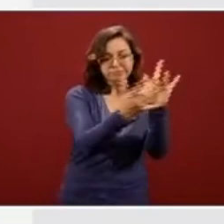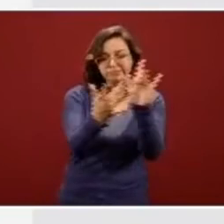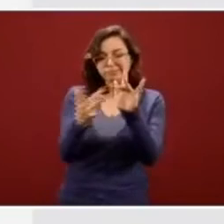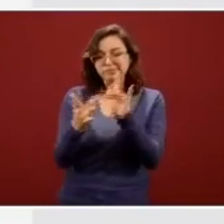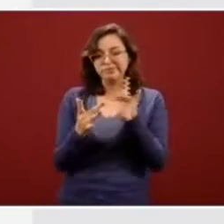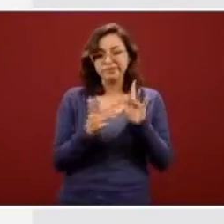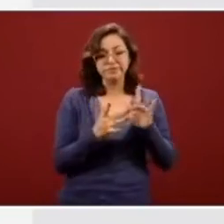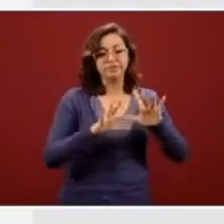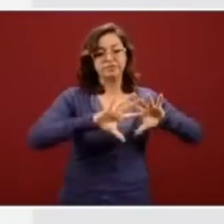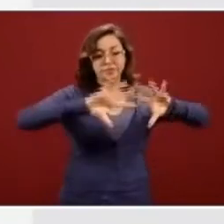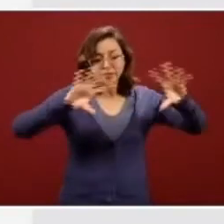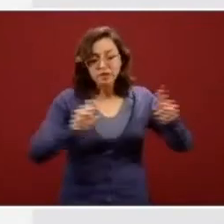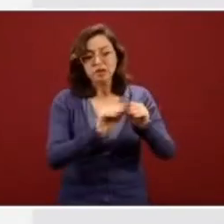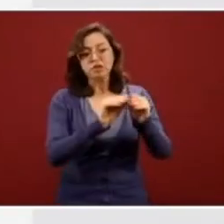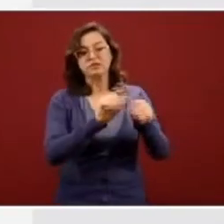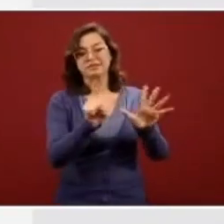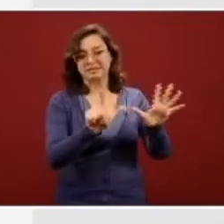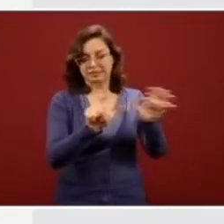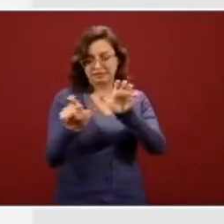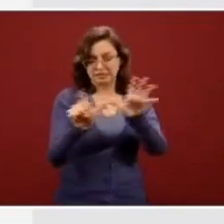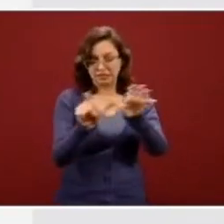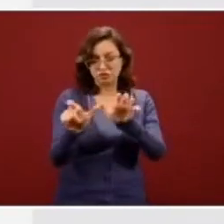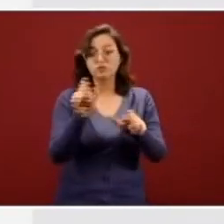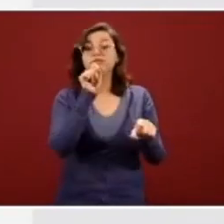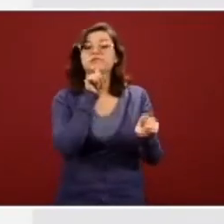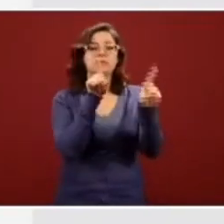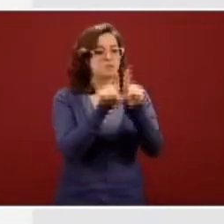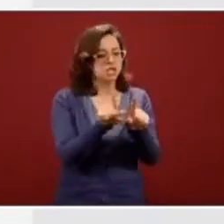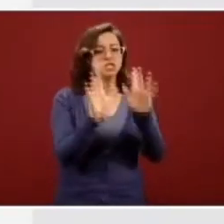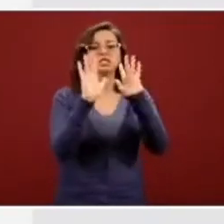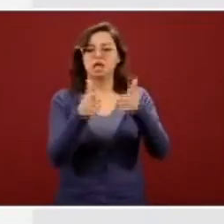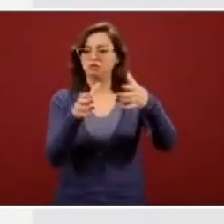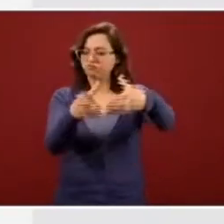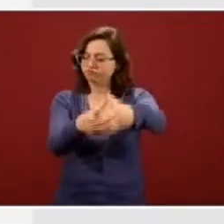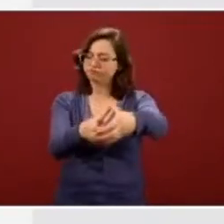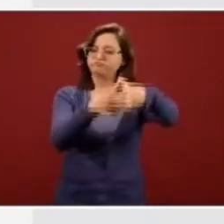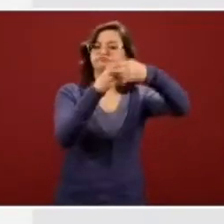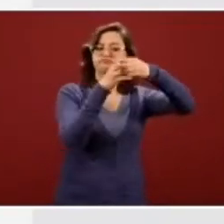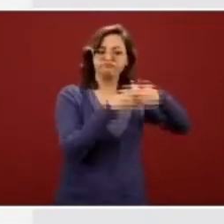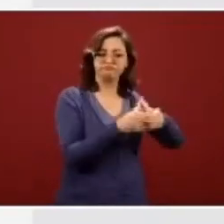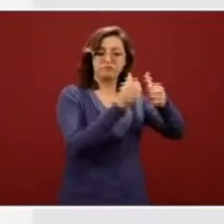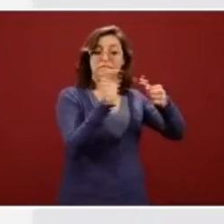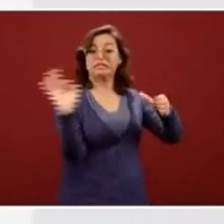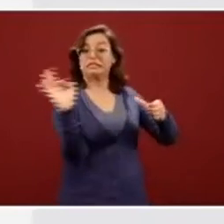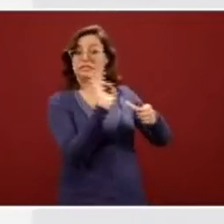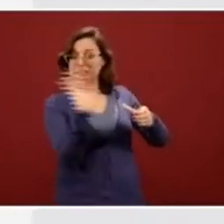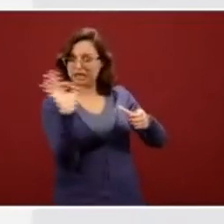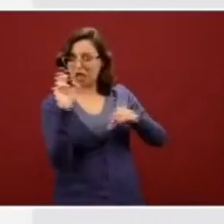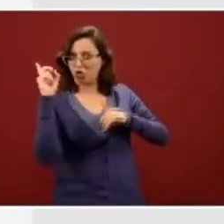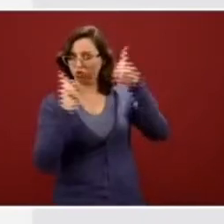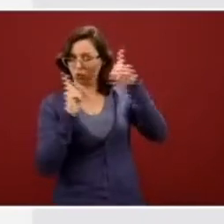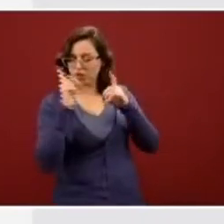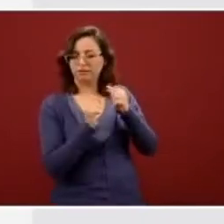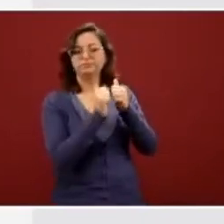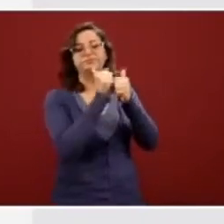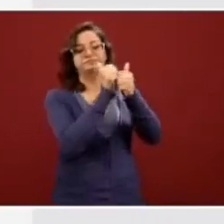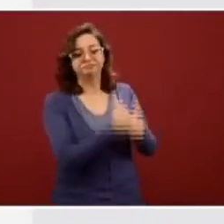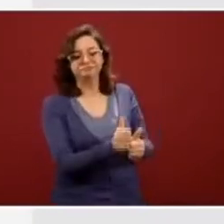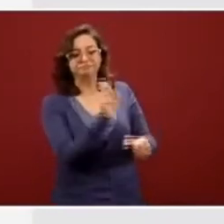a los 700 contactos, están también siendo monitoreados, están también siendo